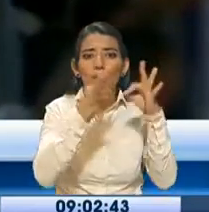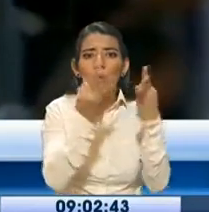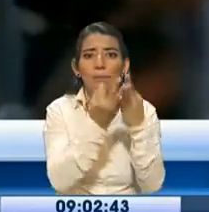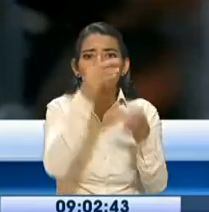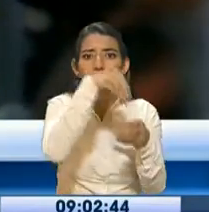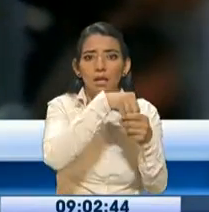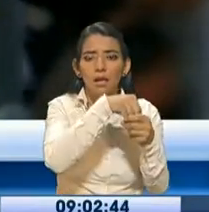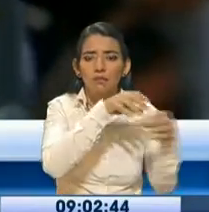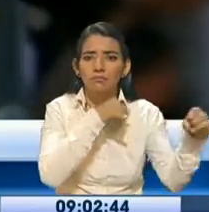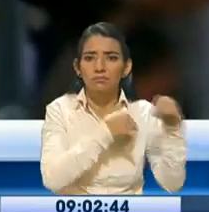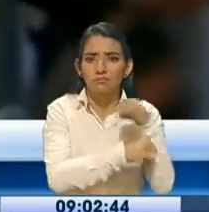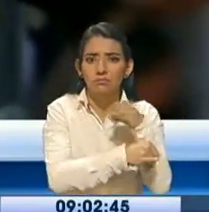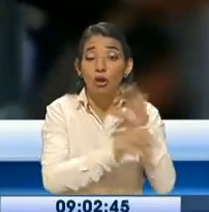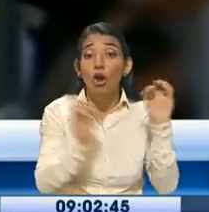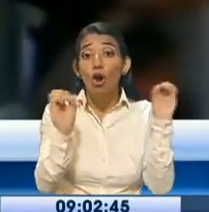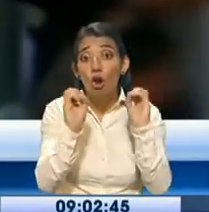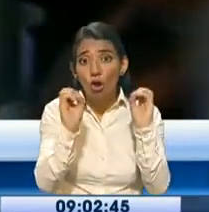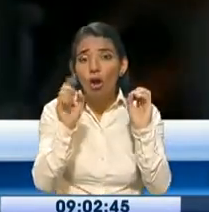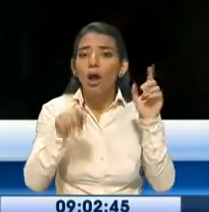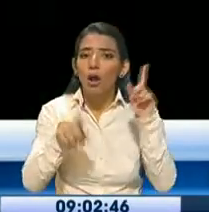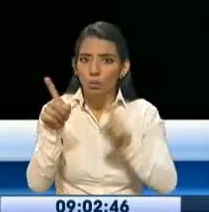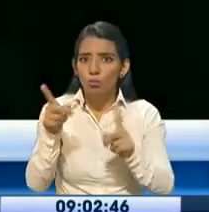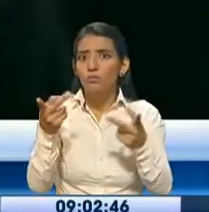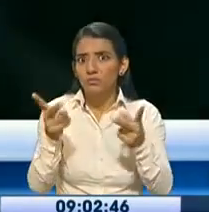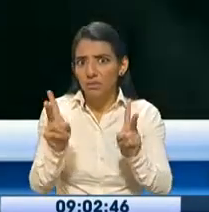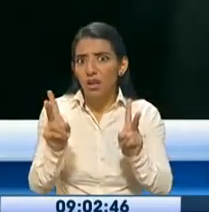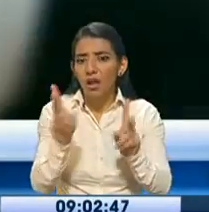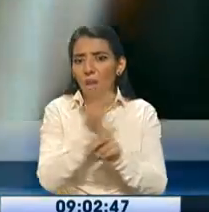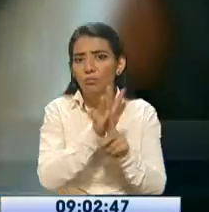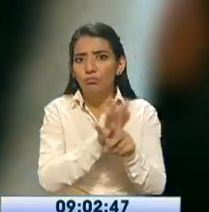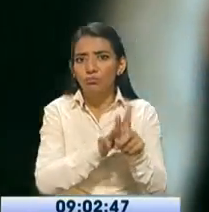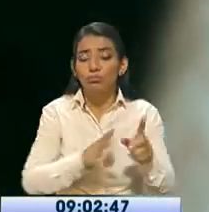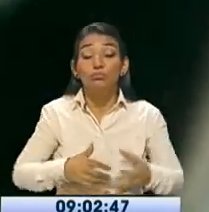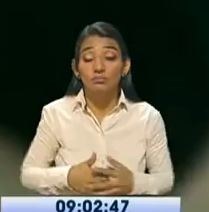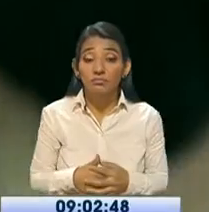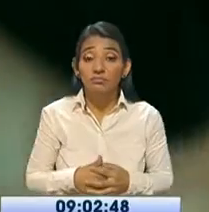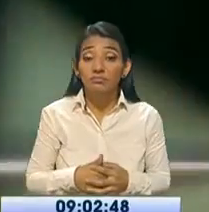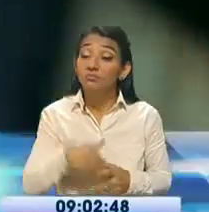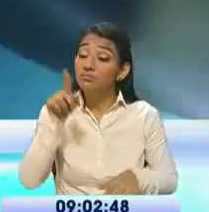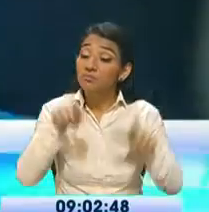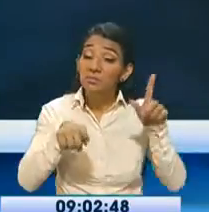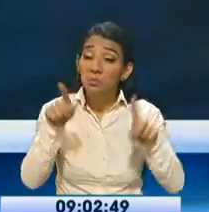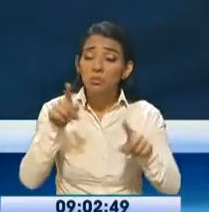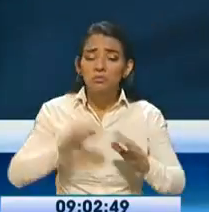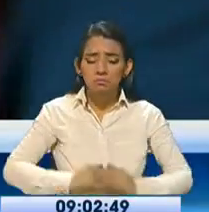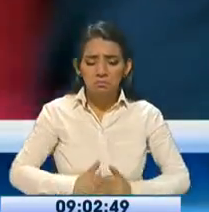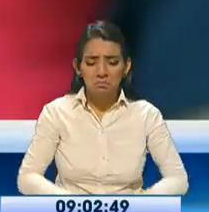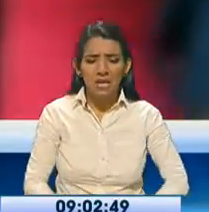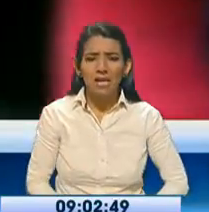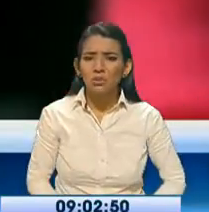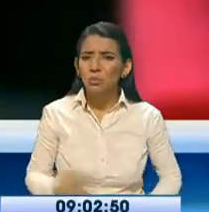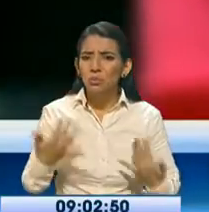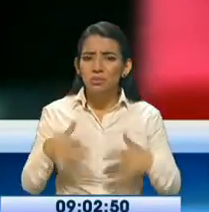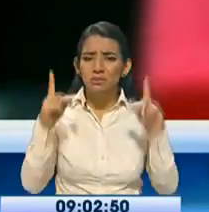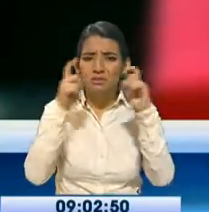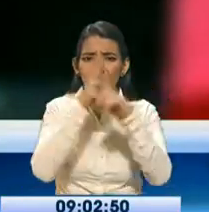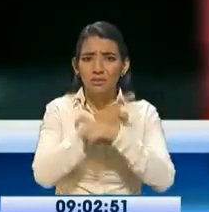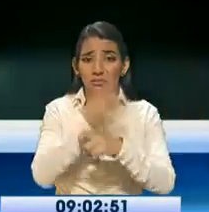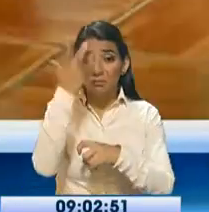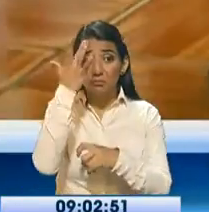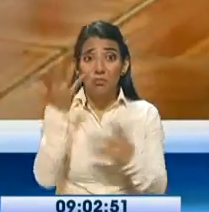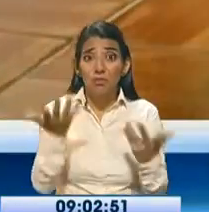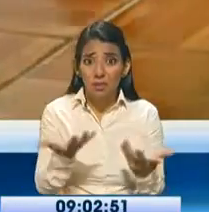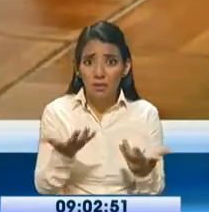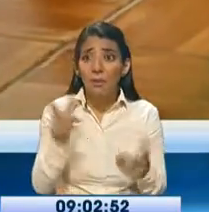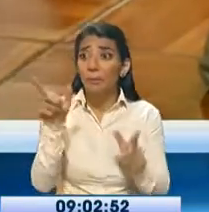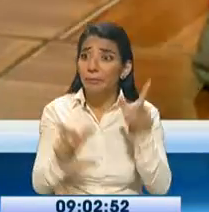o inclusive se registraron casos de violencia. Para estas jóvenes madres muchas veces el embarazo se torna conflictivo, pues tienen que enfrentarse